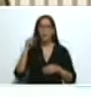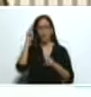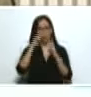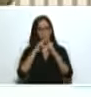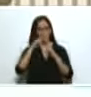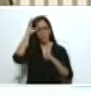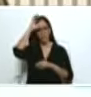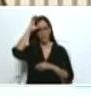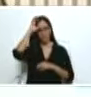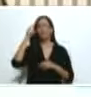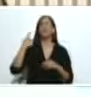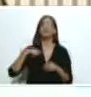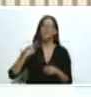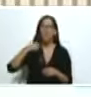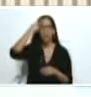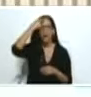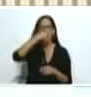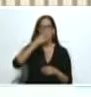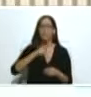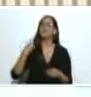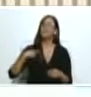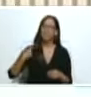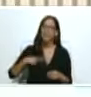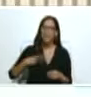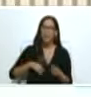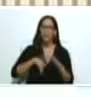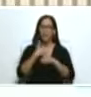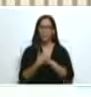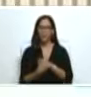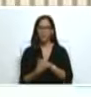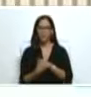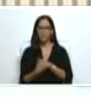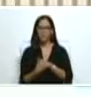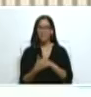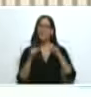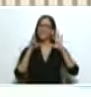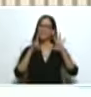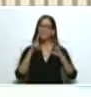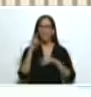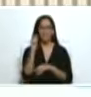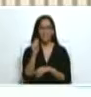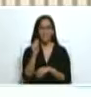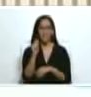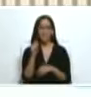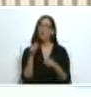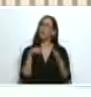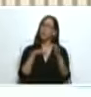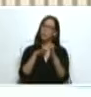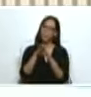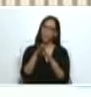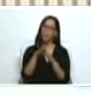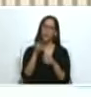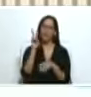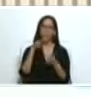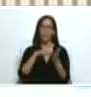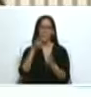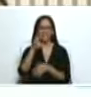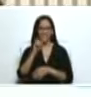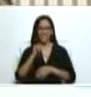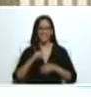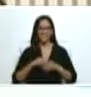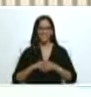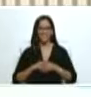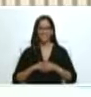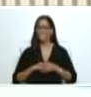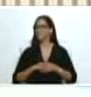conocimiento, tenemos el pueblo y tenemos el plan, la 7T rumbo al 2030.